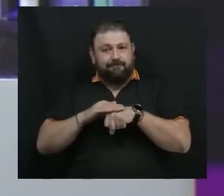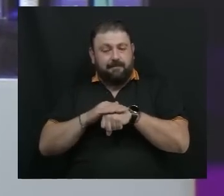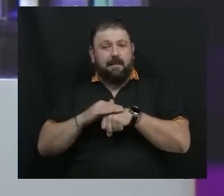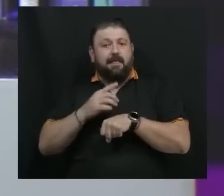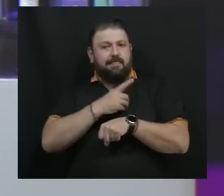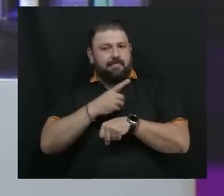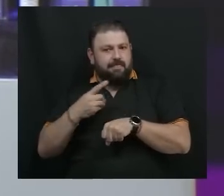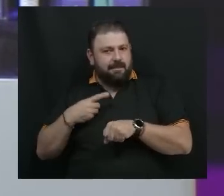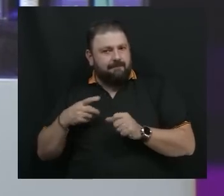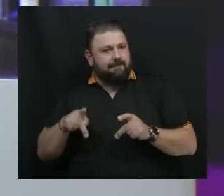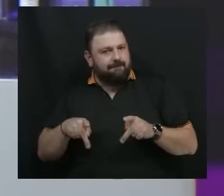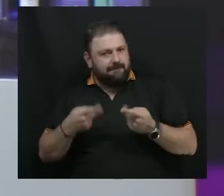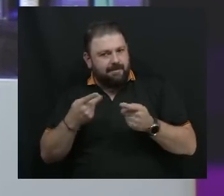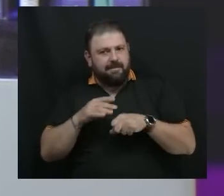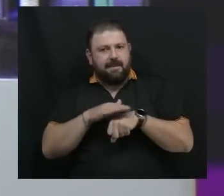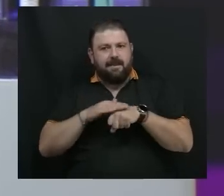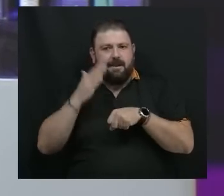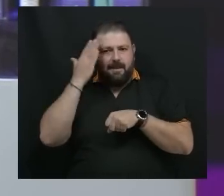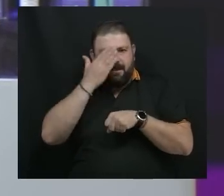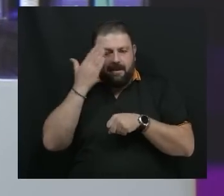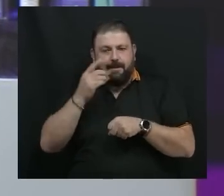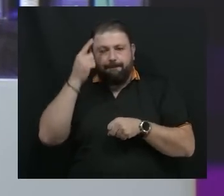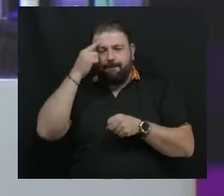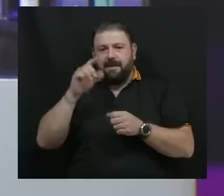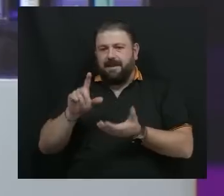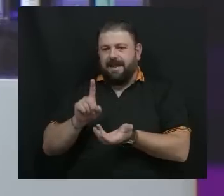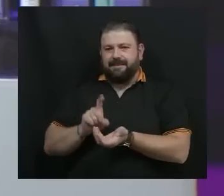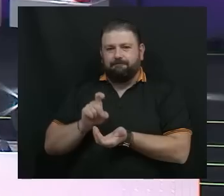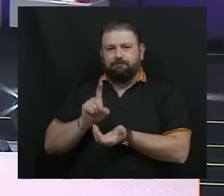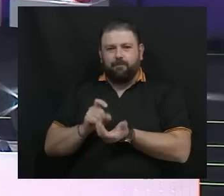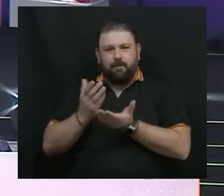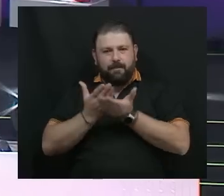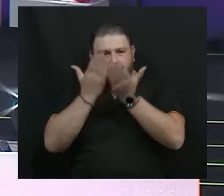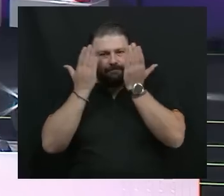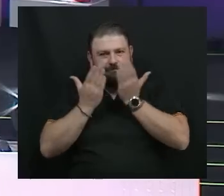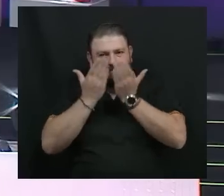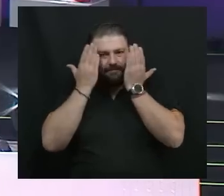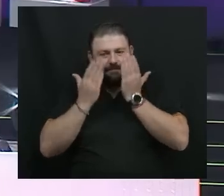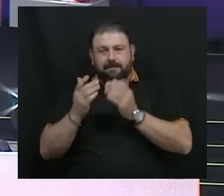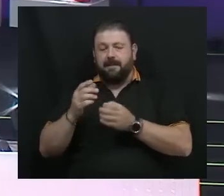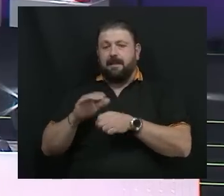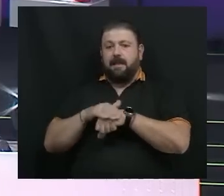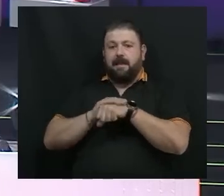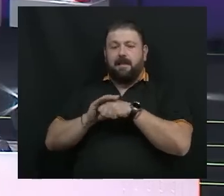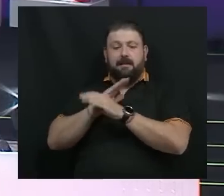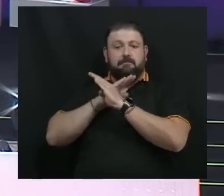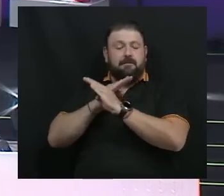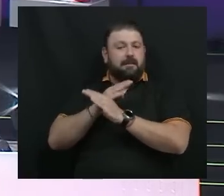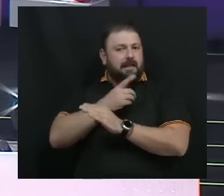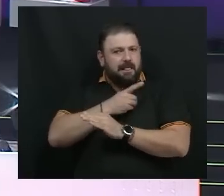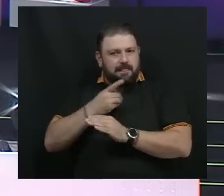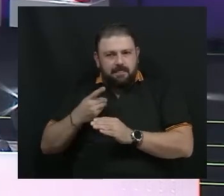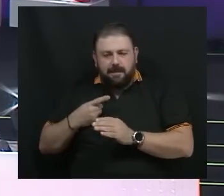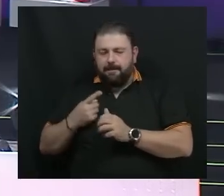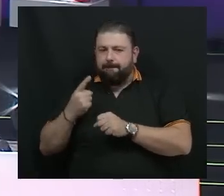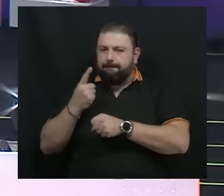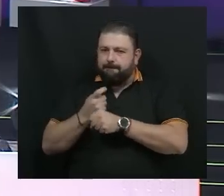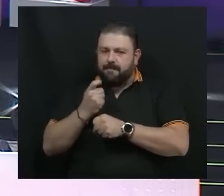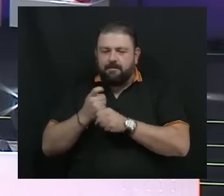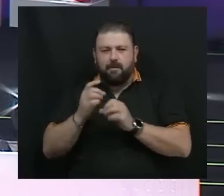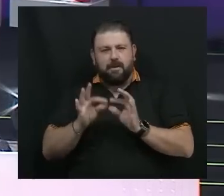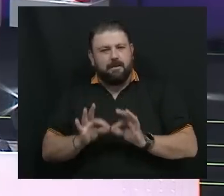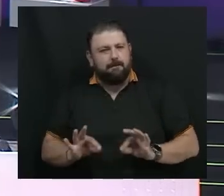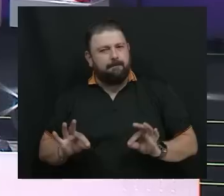¿vale? La espuma limpiadora, la crema protectora de día son básicas y fundamentales para